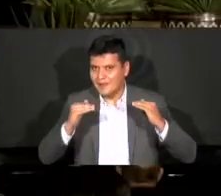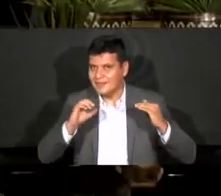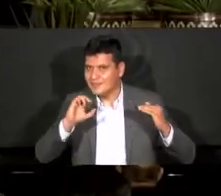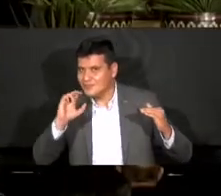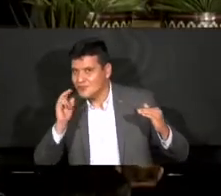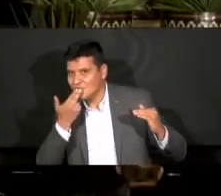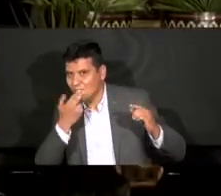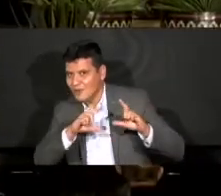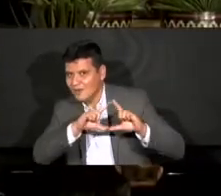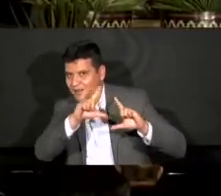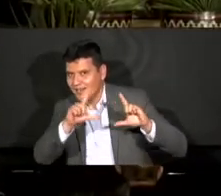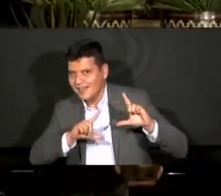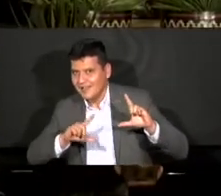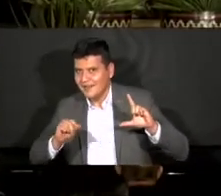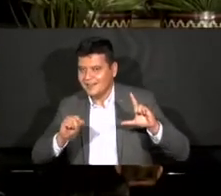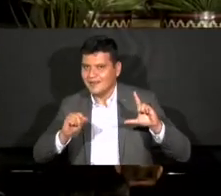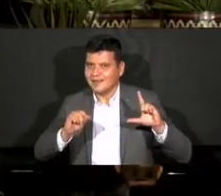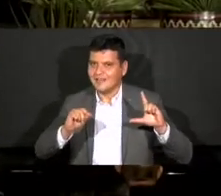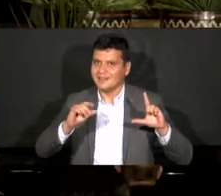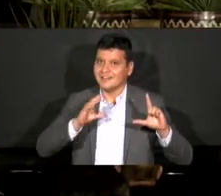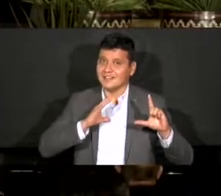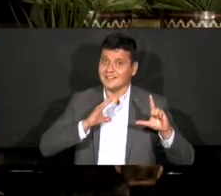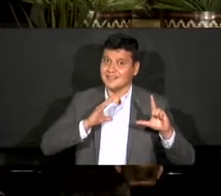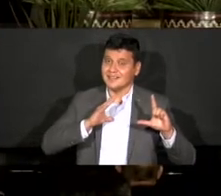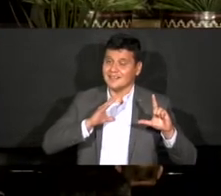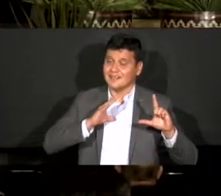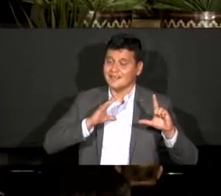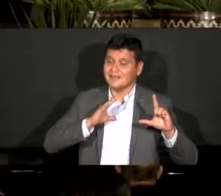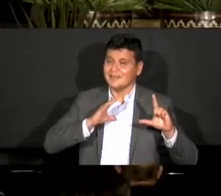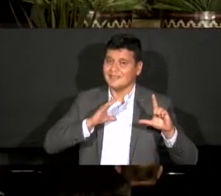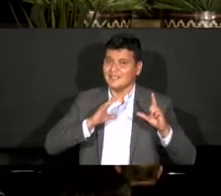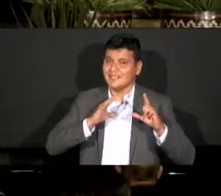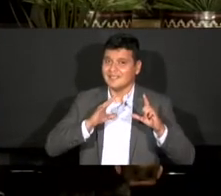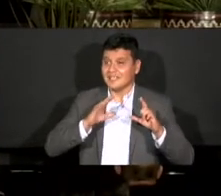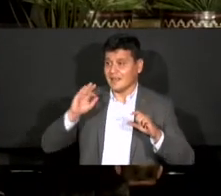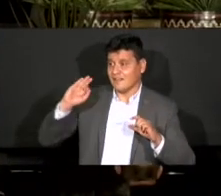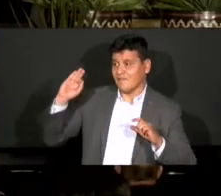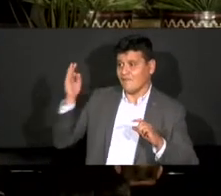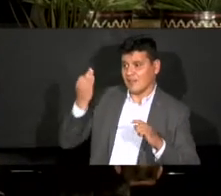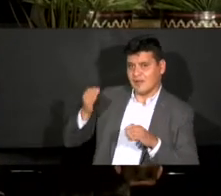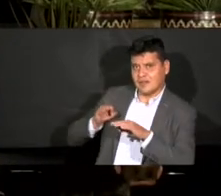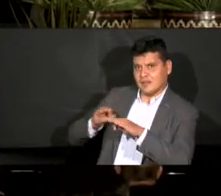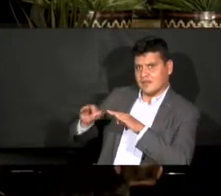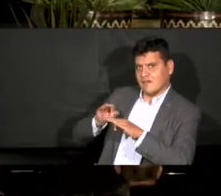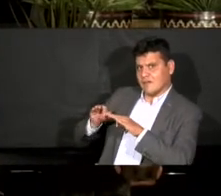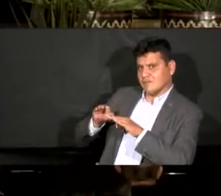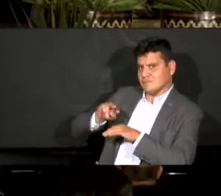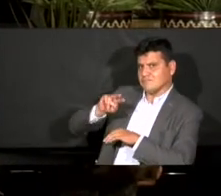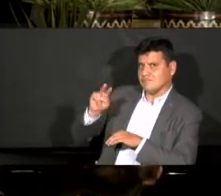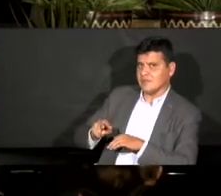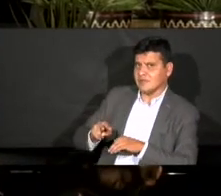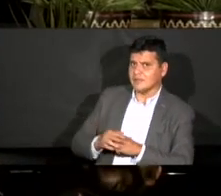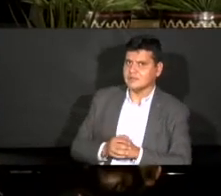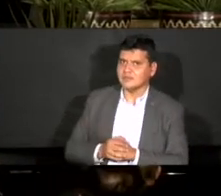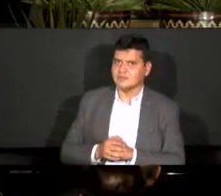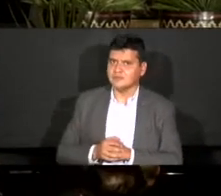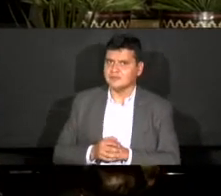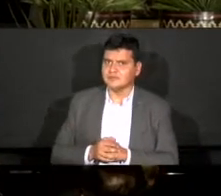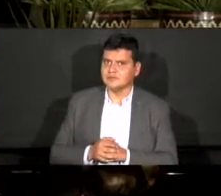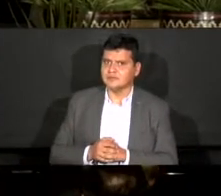nacionales que corresponden atender al gobierno federal. Pero sí existe un